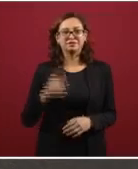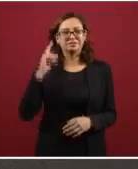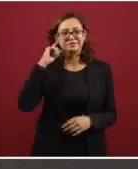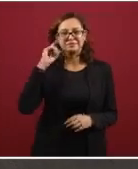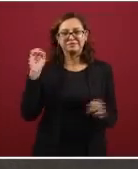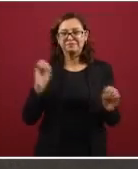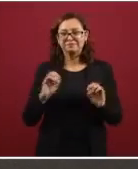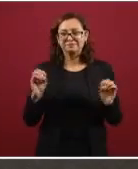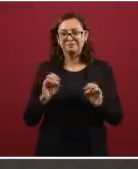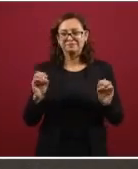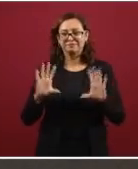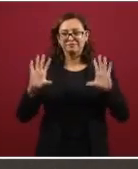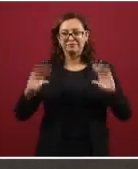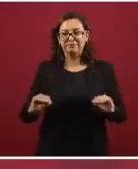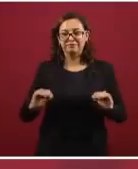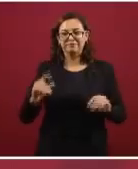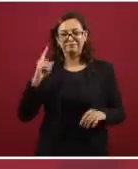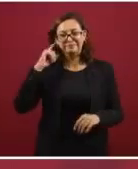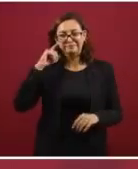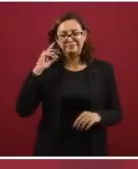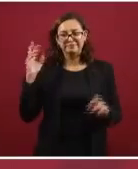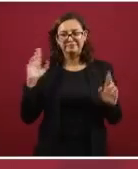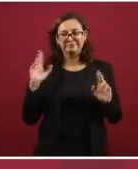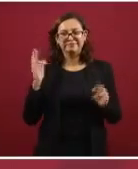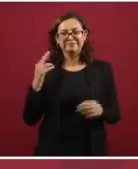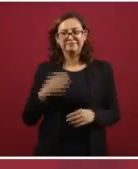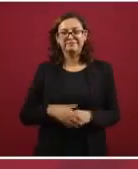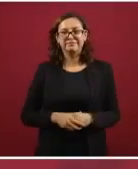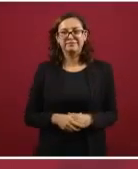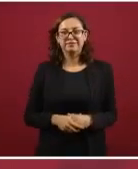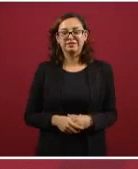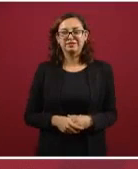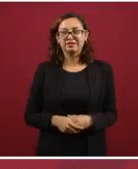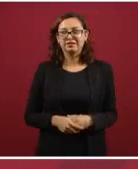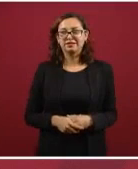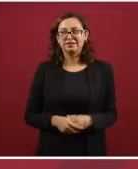prevalecer en ningún lugar del mundo.